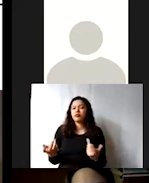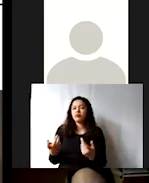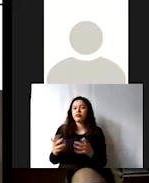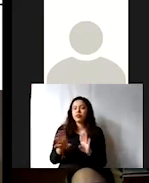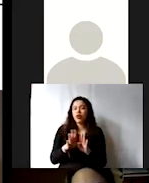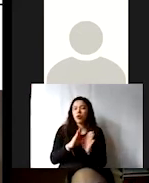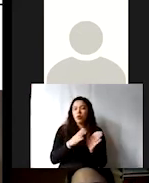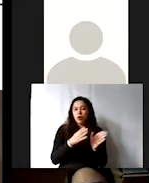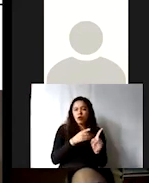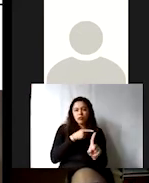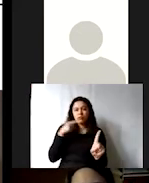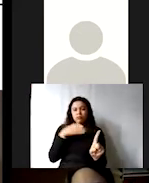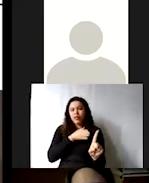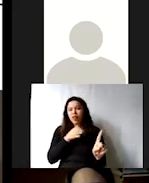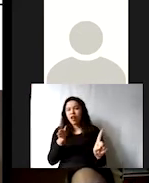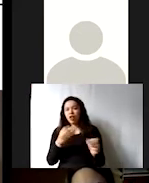Esa